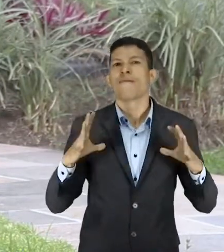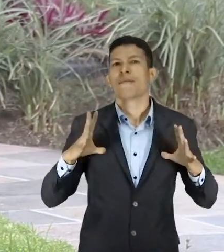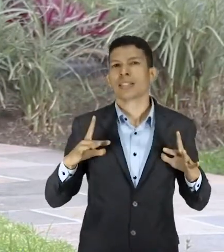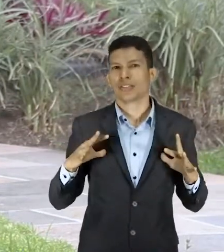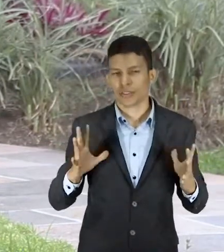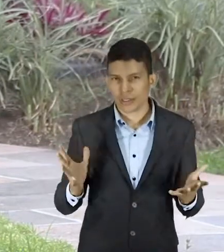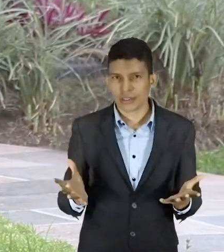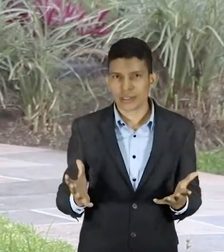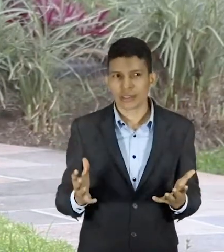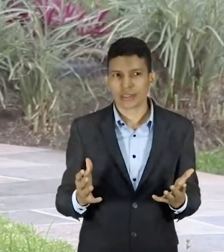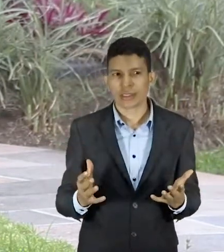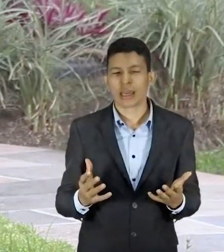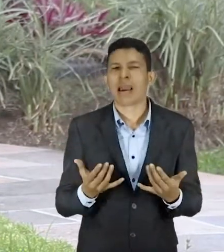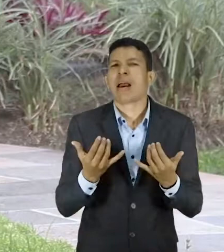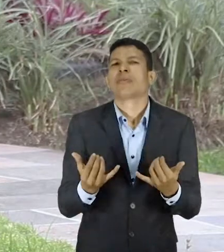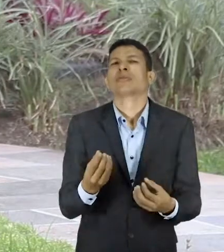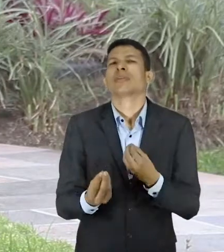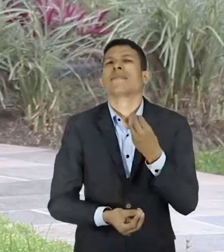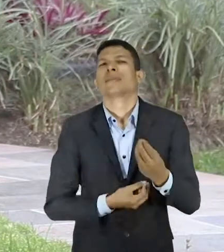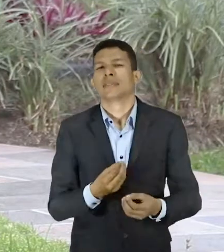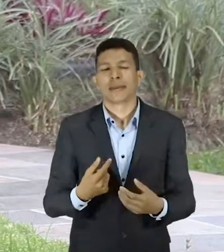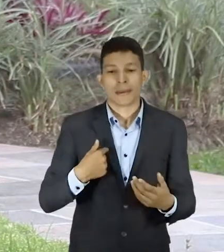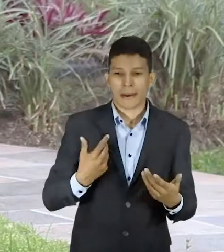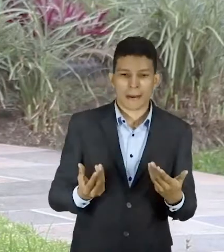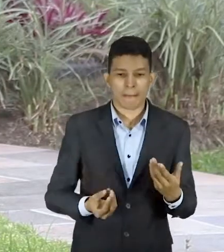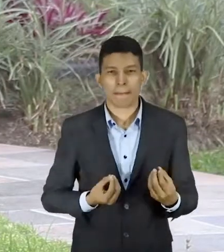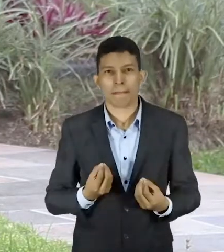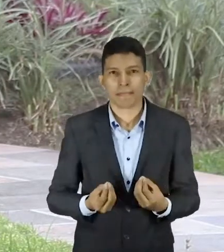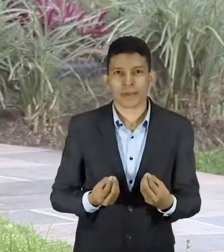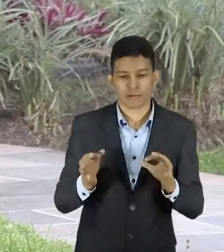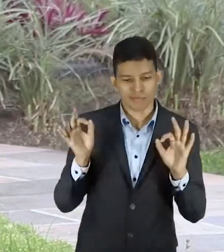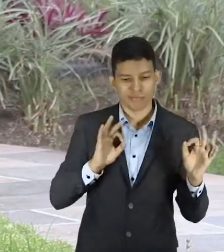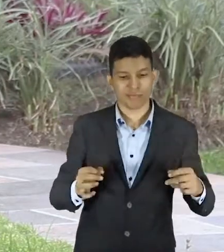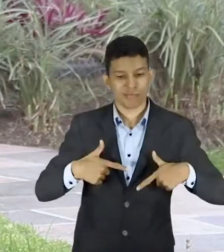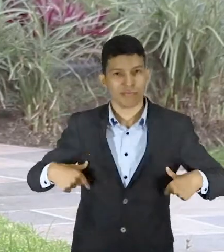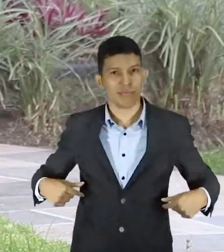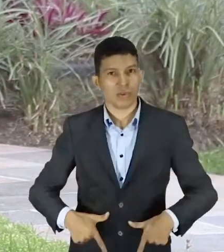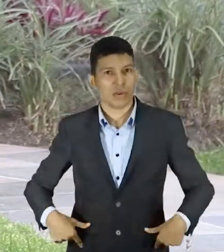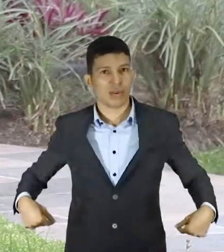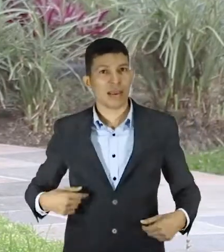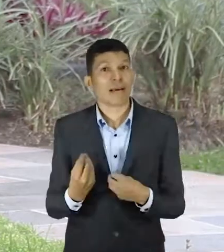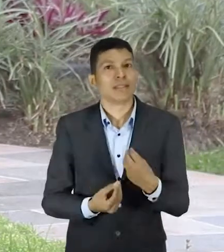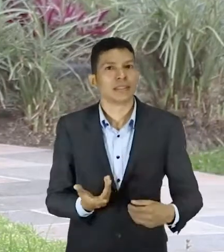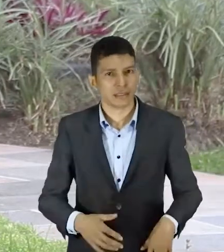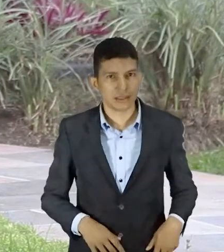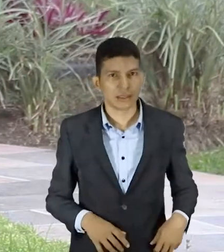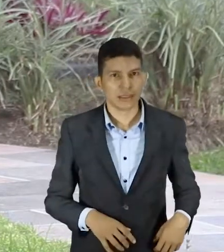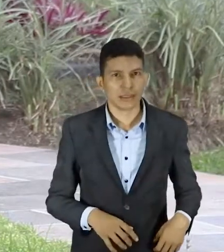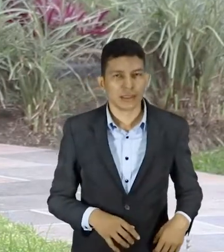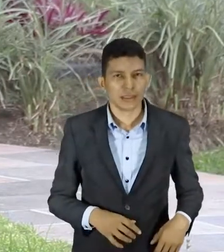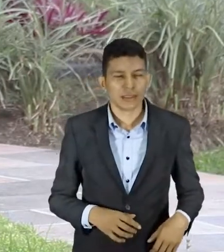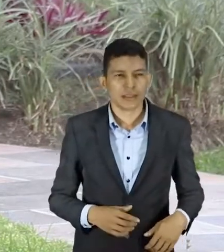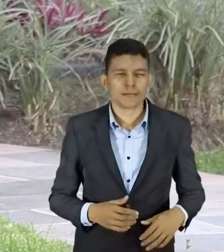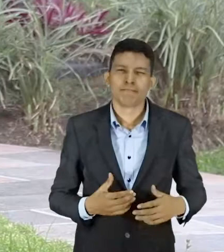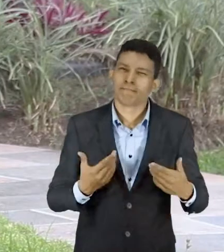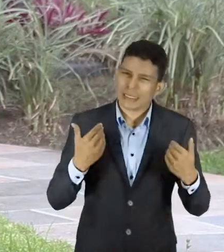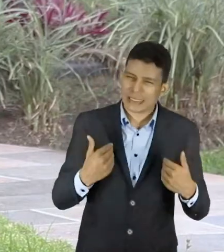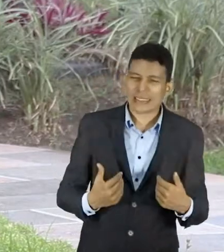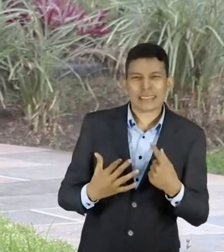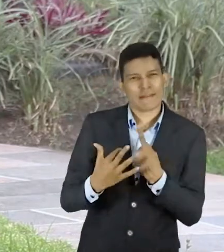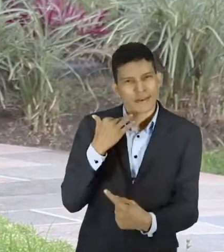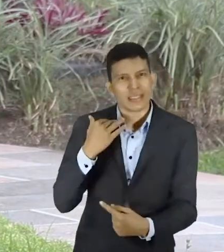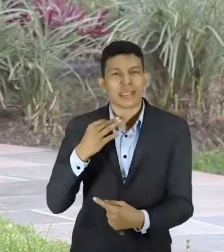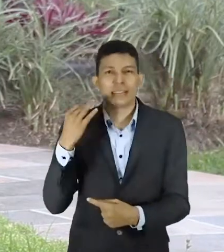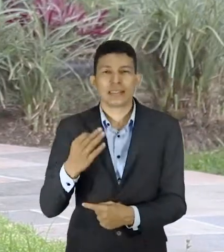vas de vacaciones. Bueno, ¿y ahora yo qué hago? ¿Cómo me pongo un vestido de baño? ¿Sí? Uno